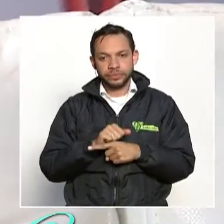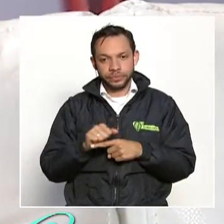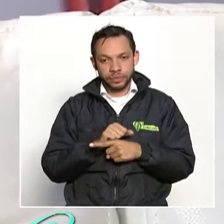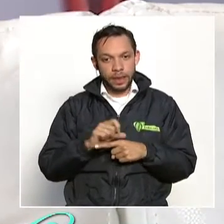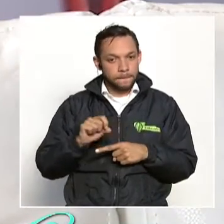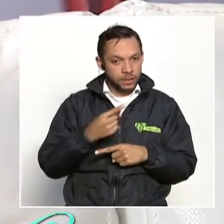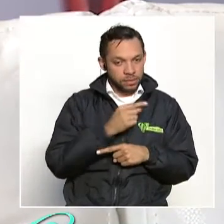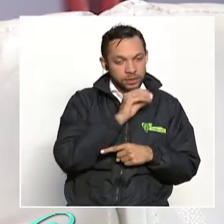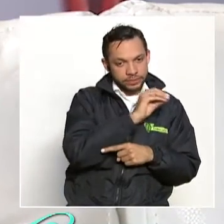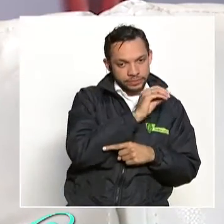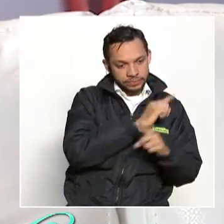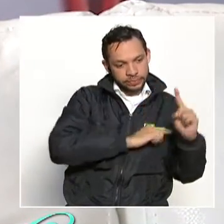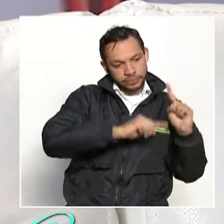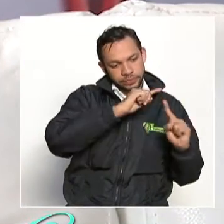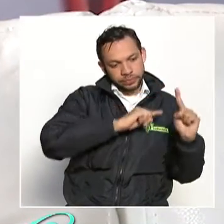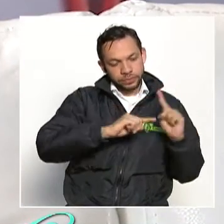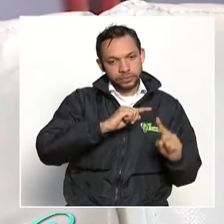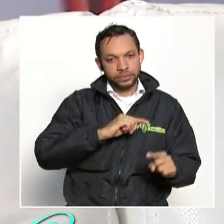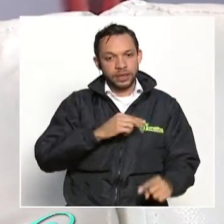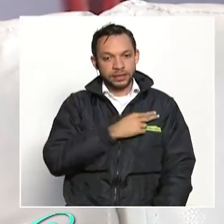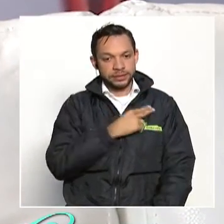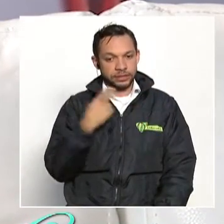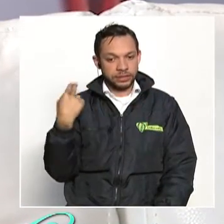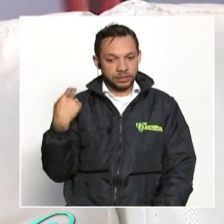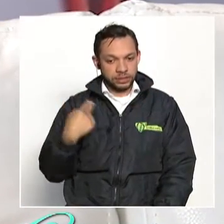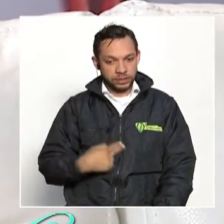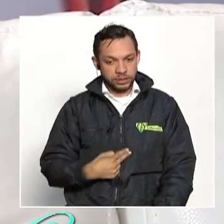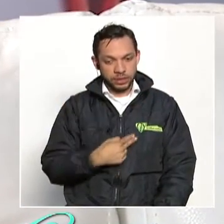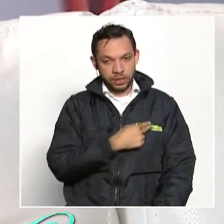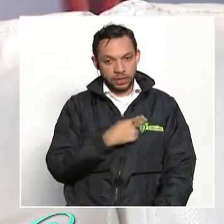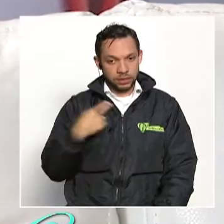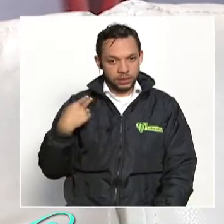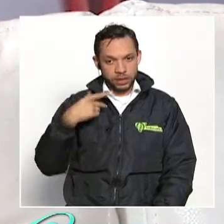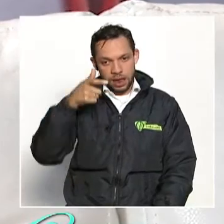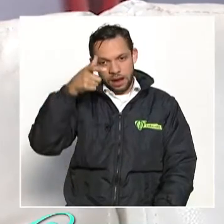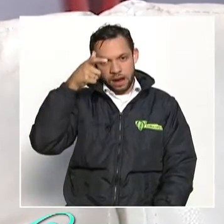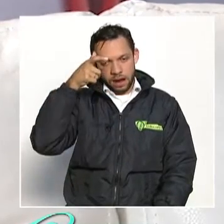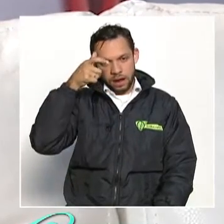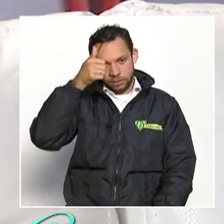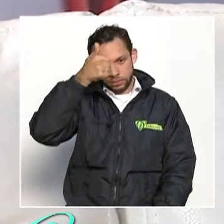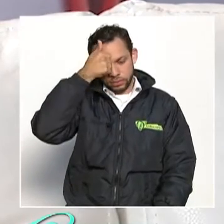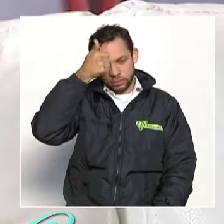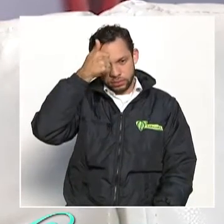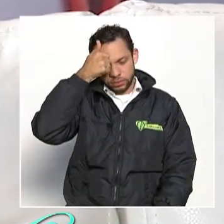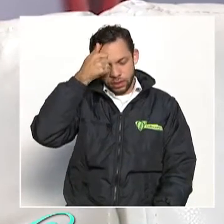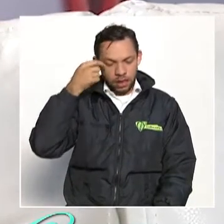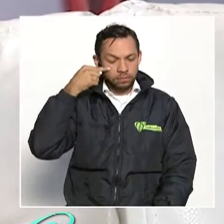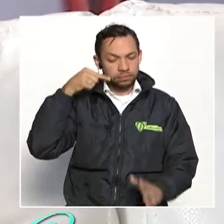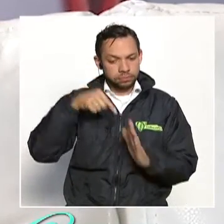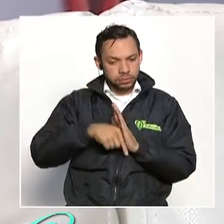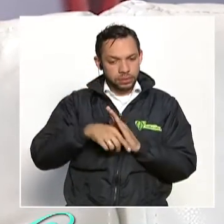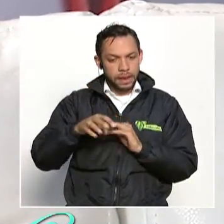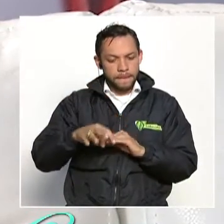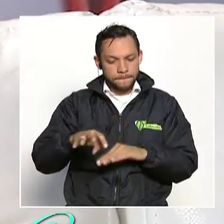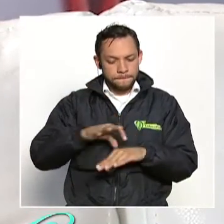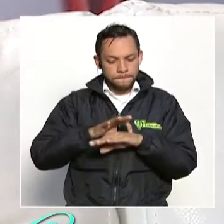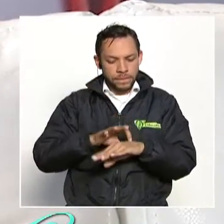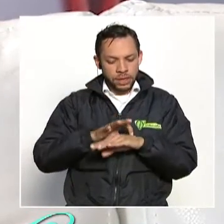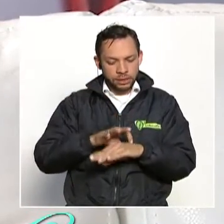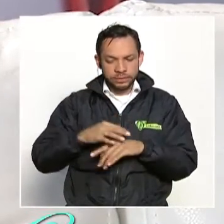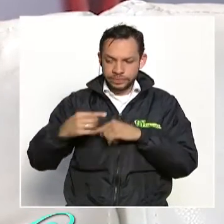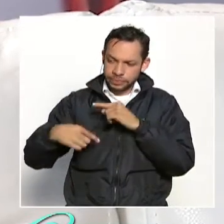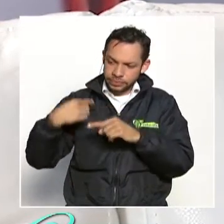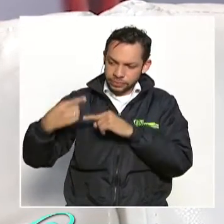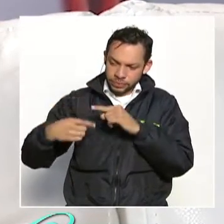del programa cómo el emperador Amarillo, que escribió el canon de la medicina interna, que es el libro médico, el texto médico